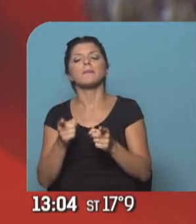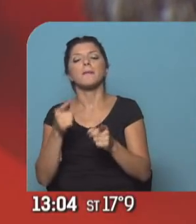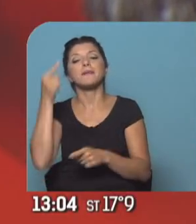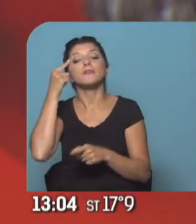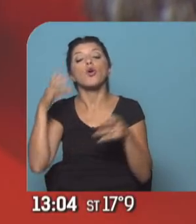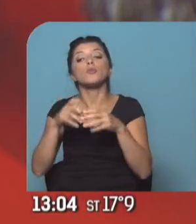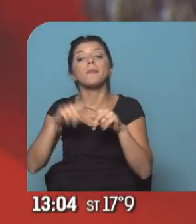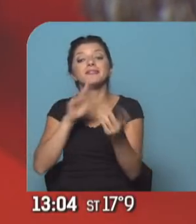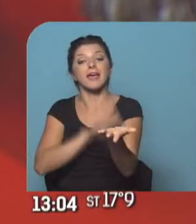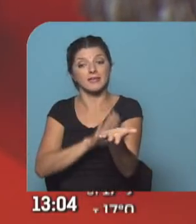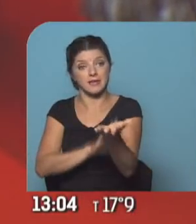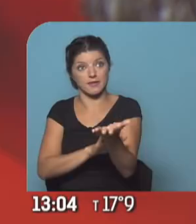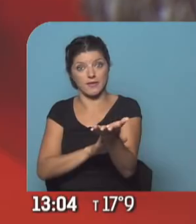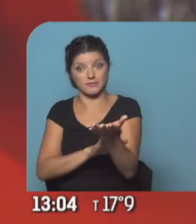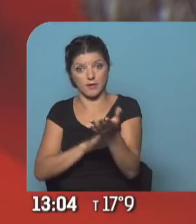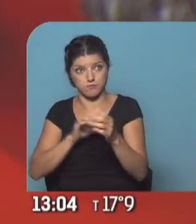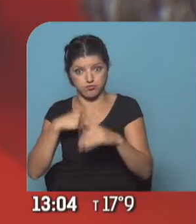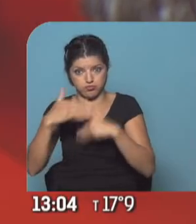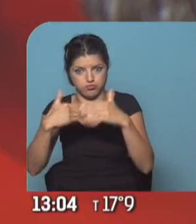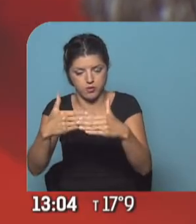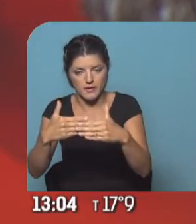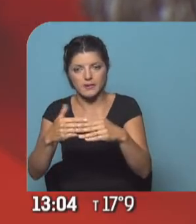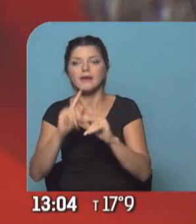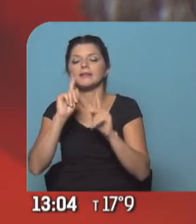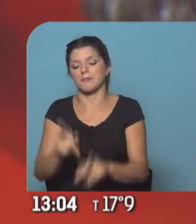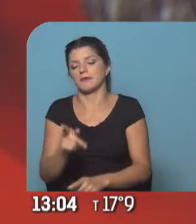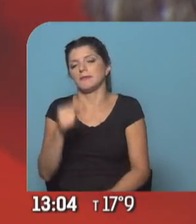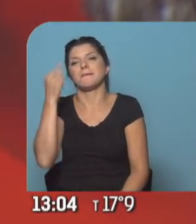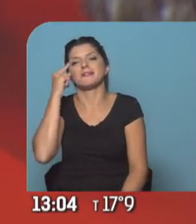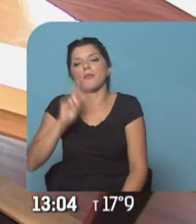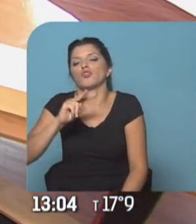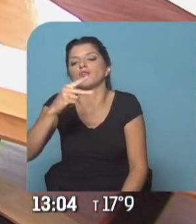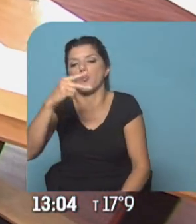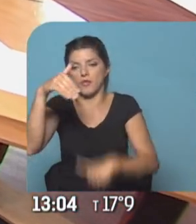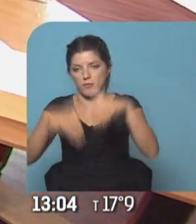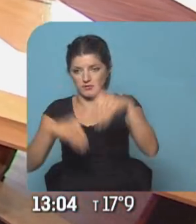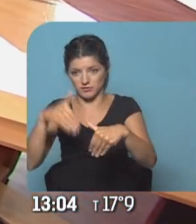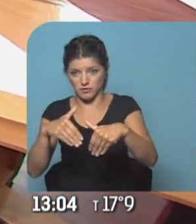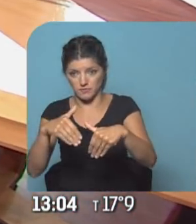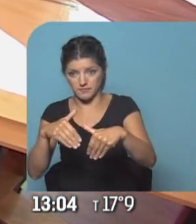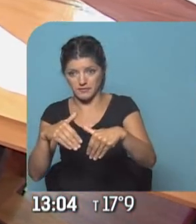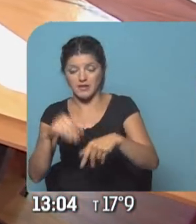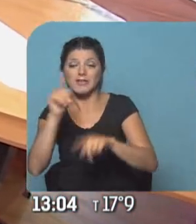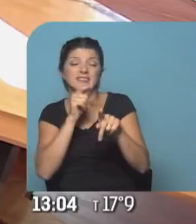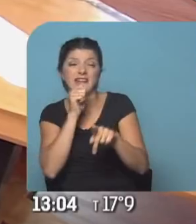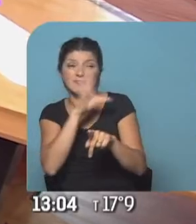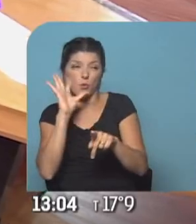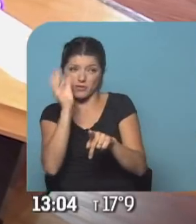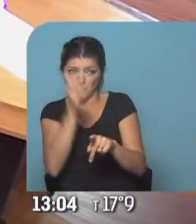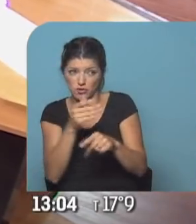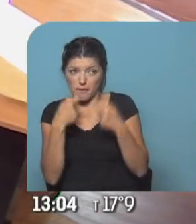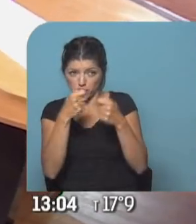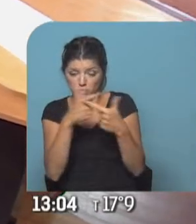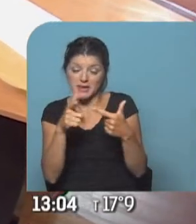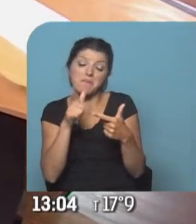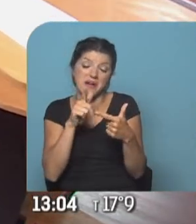en particular, en una segunda vuelta hipotética, si es que Piñera no alcanza el 50%, que aparentemente no lo alcanza, ¿crees que la izquierda